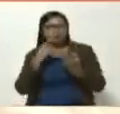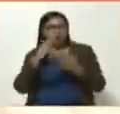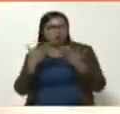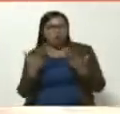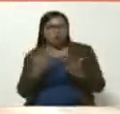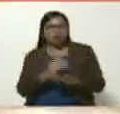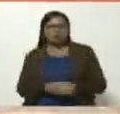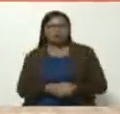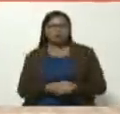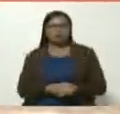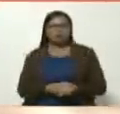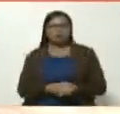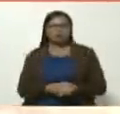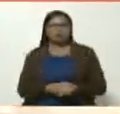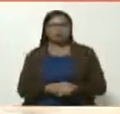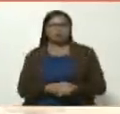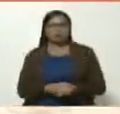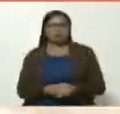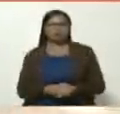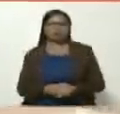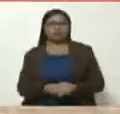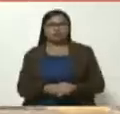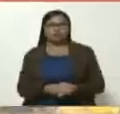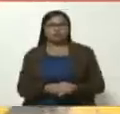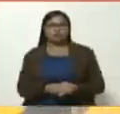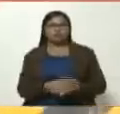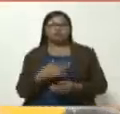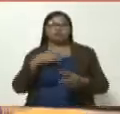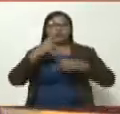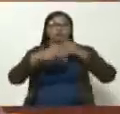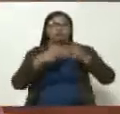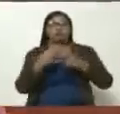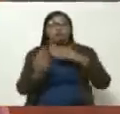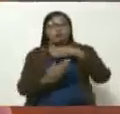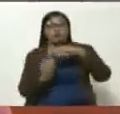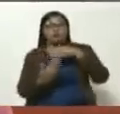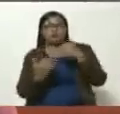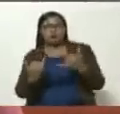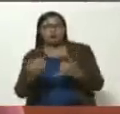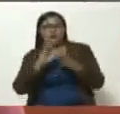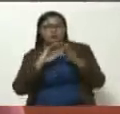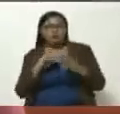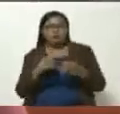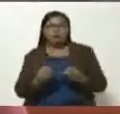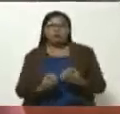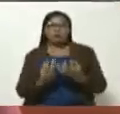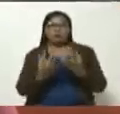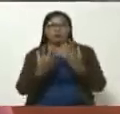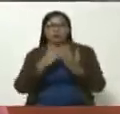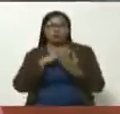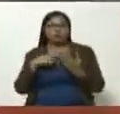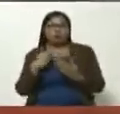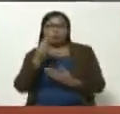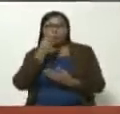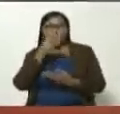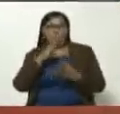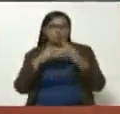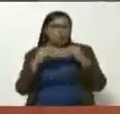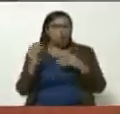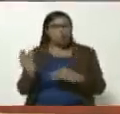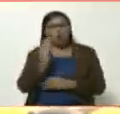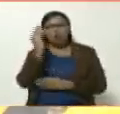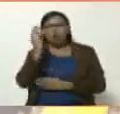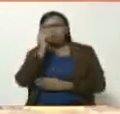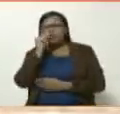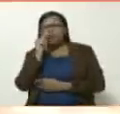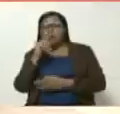hace con la urea? La urea es un producto básico para la fertilización de las plantas de las cuales nos alimentamos todos los colombianos. Es básico para